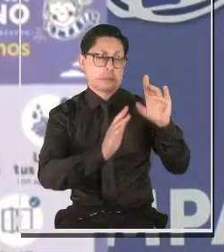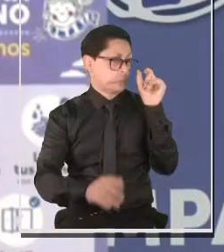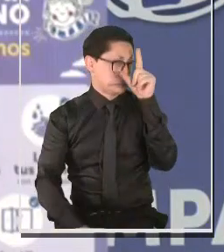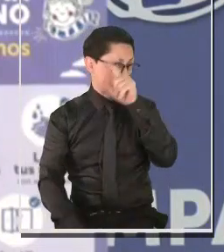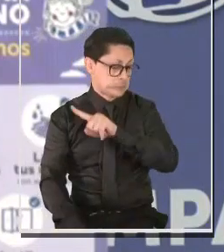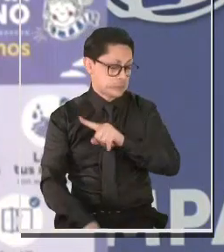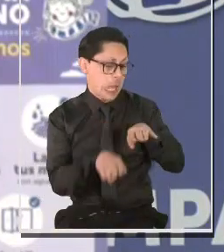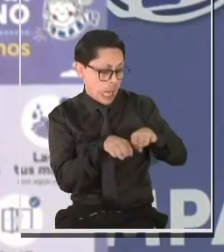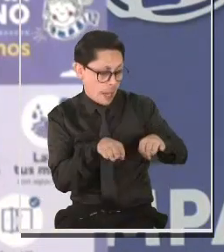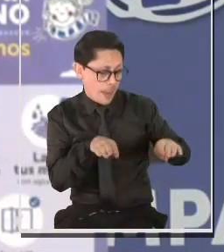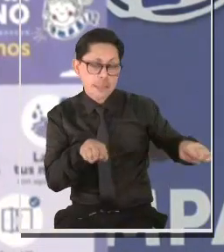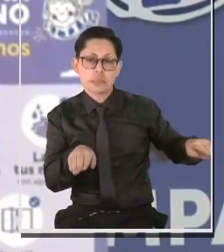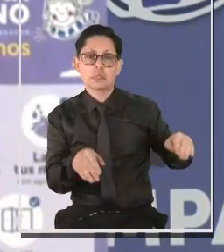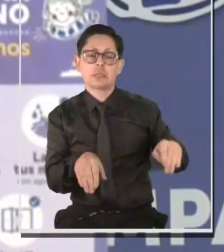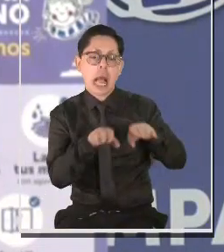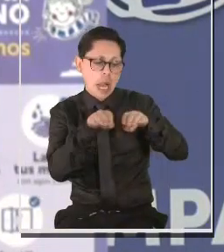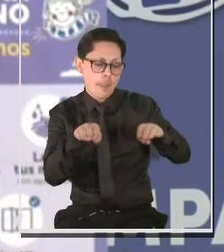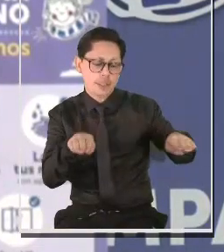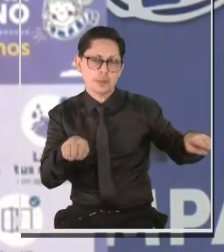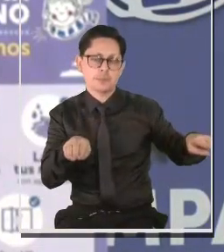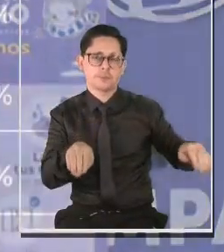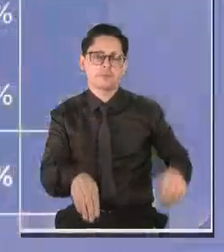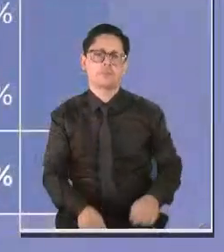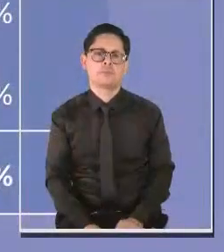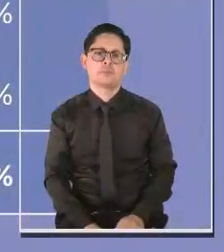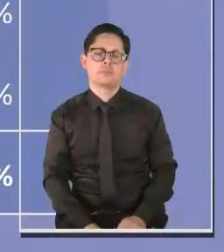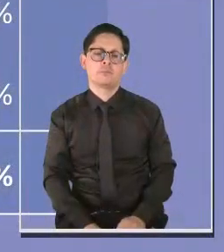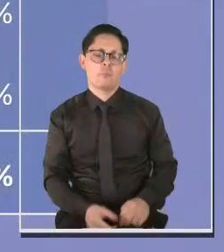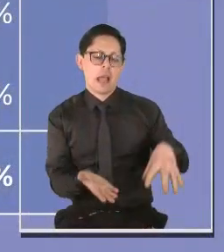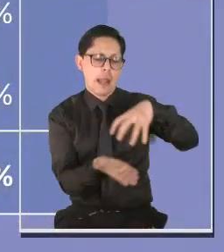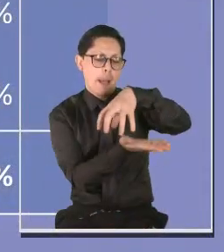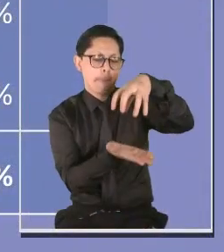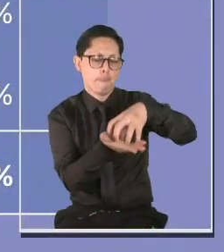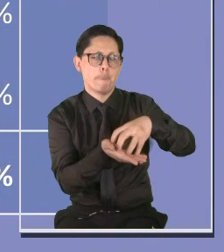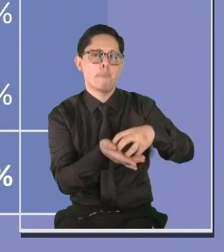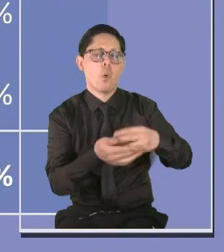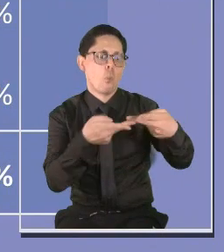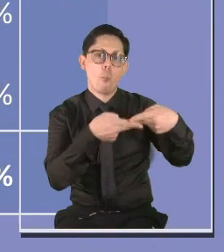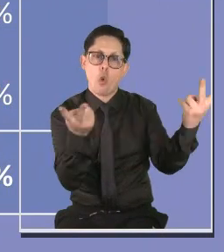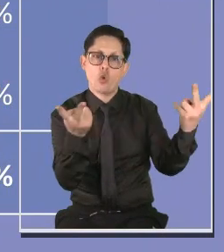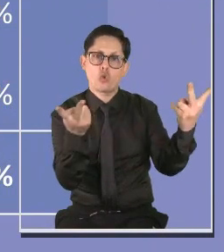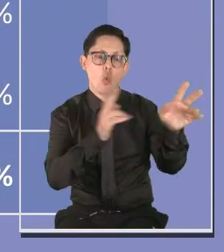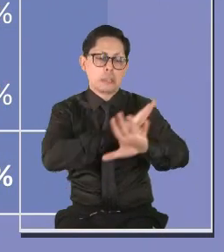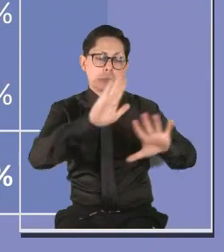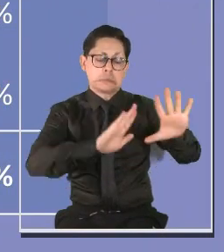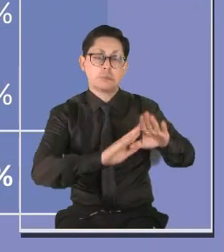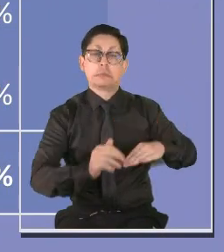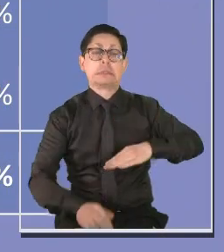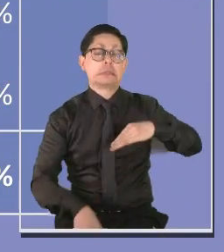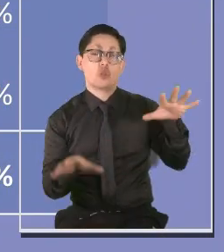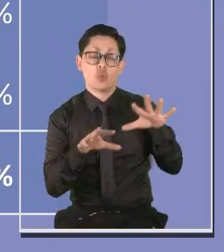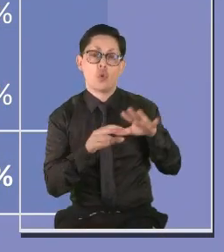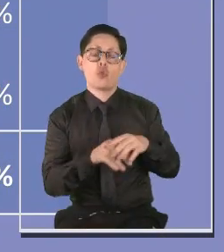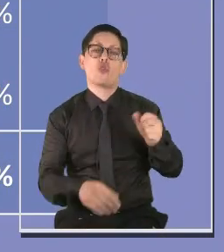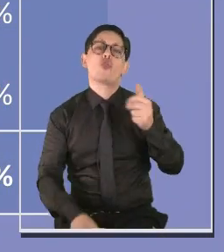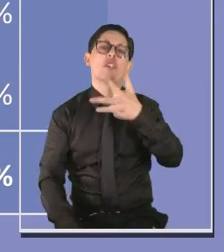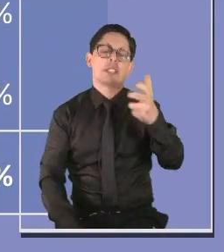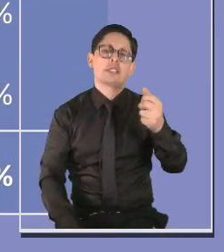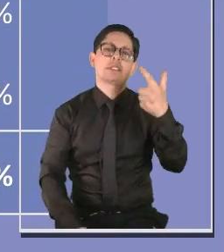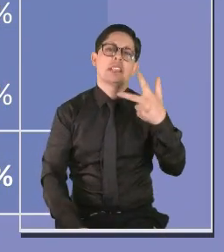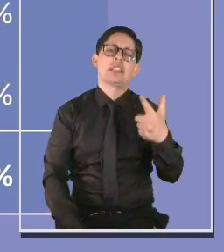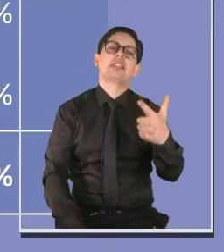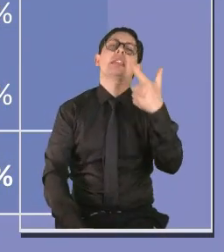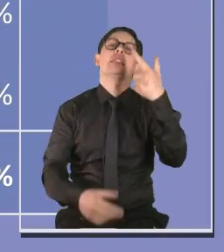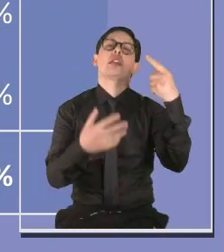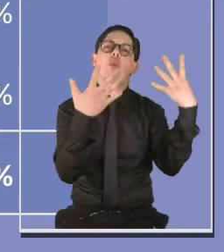complejidad de las camas donde tenemos en el sector público cuidados críticos 979